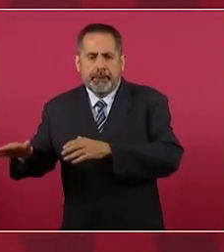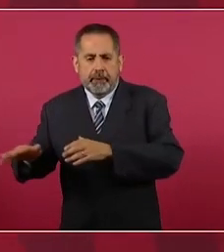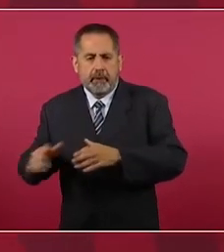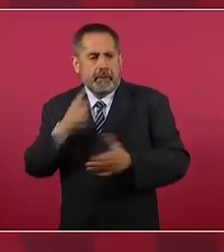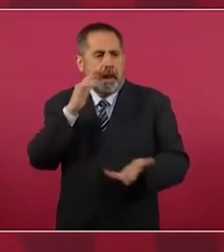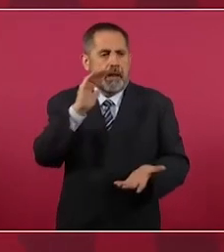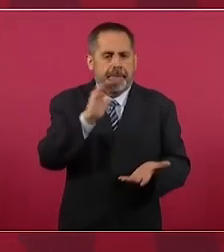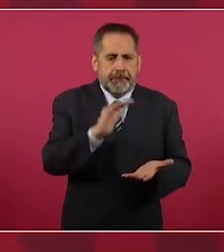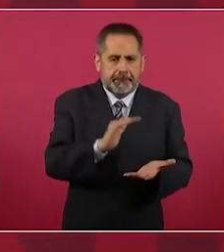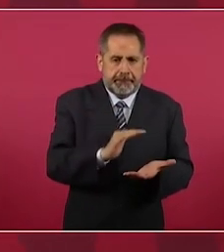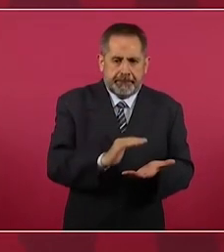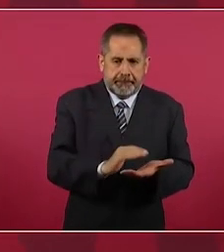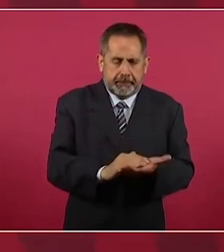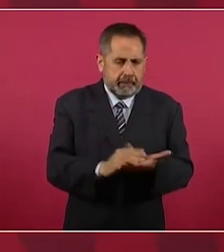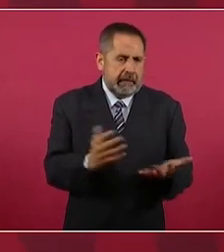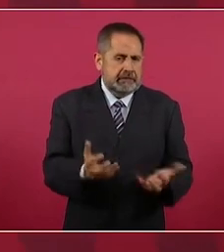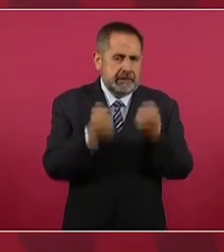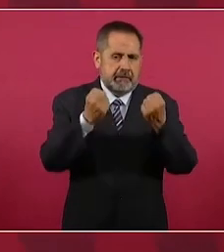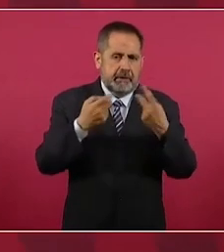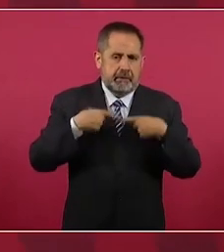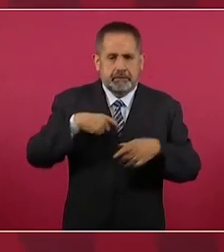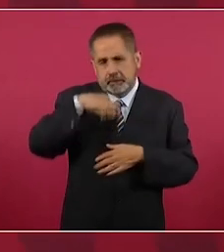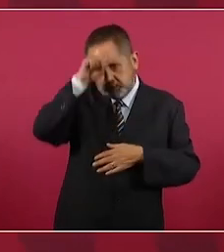para sacar el agua,